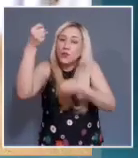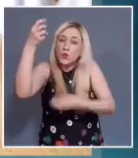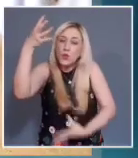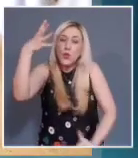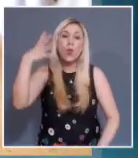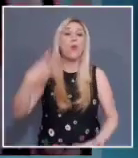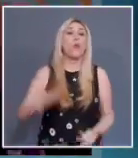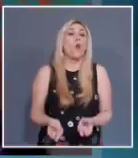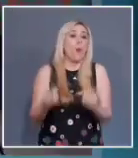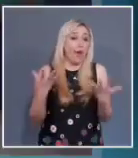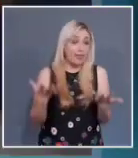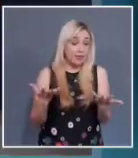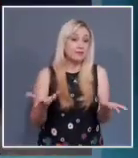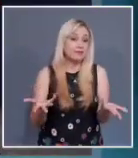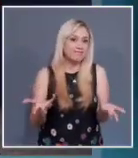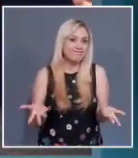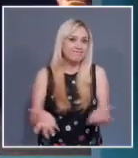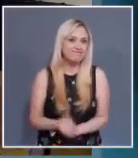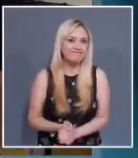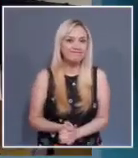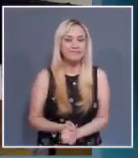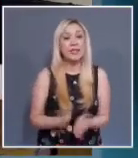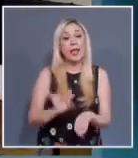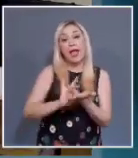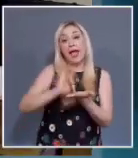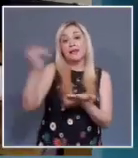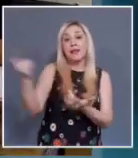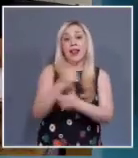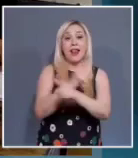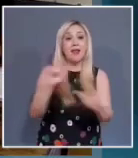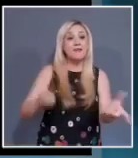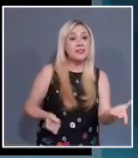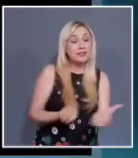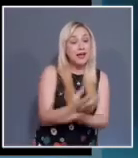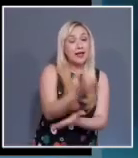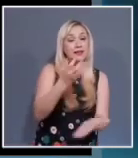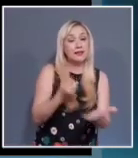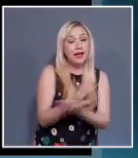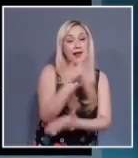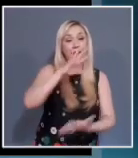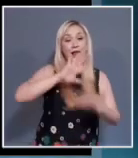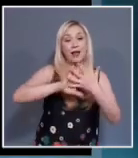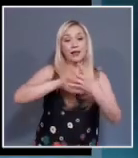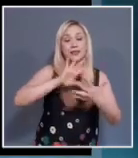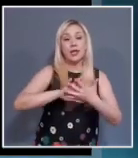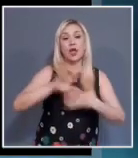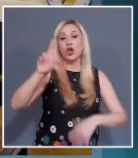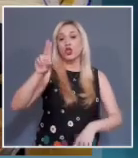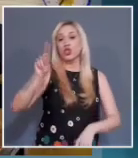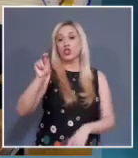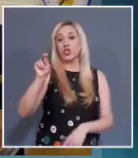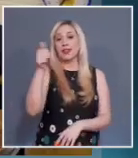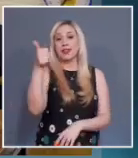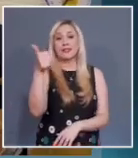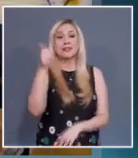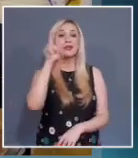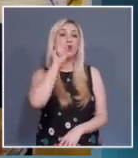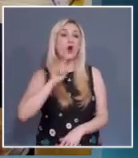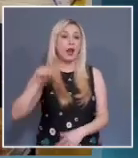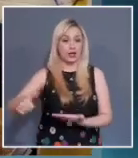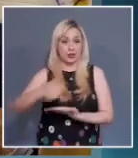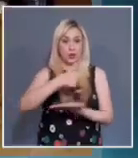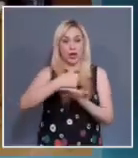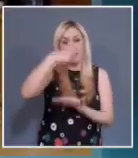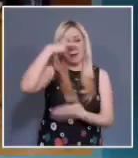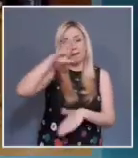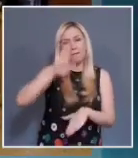Gracias al programa de liberación impulsado por el gobierno de la capital del país, 86 mujeres en situación de vulnerabilidad han obtenido